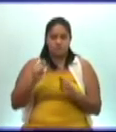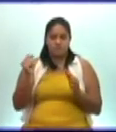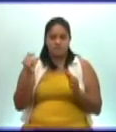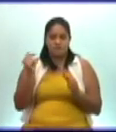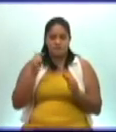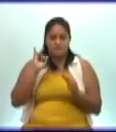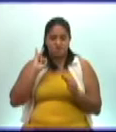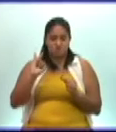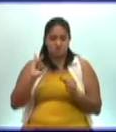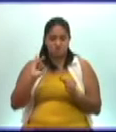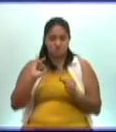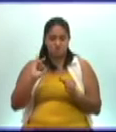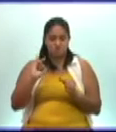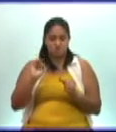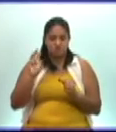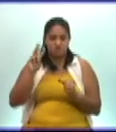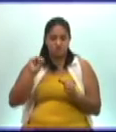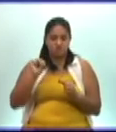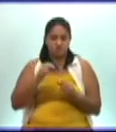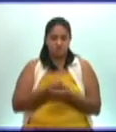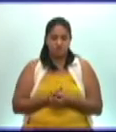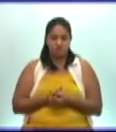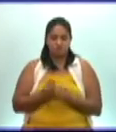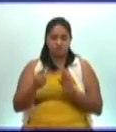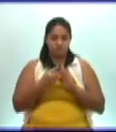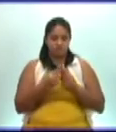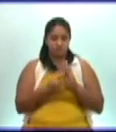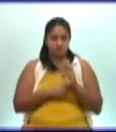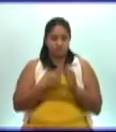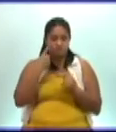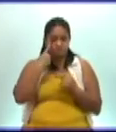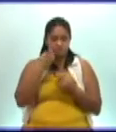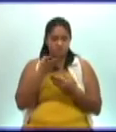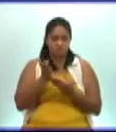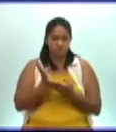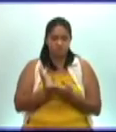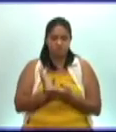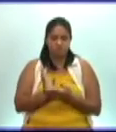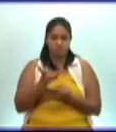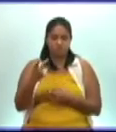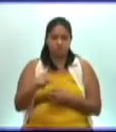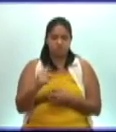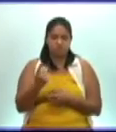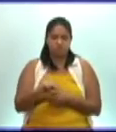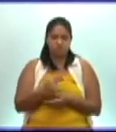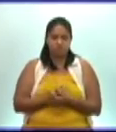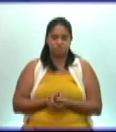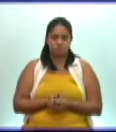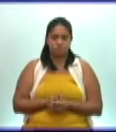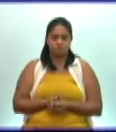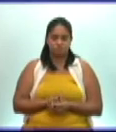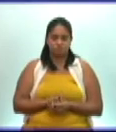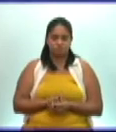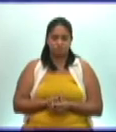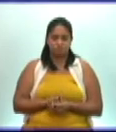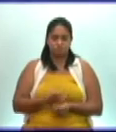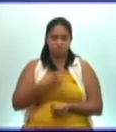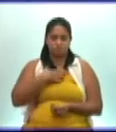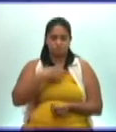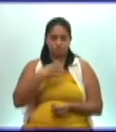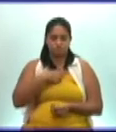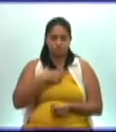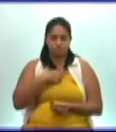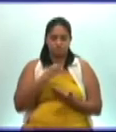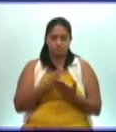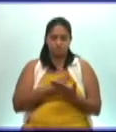partir de estos elementos que aparecen tanto en su ejercicio, que lo tienen en su libro de